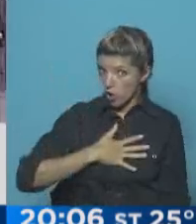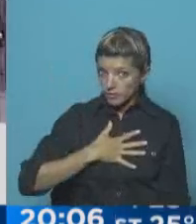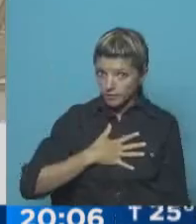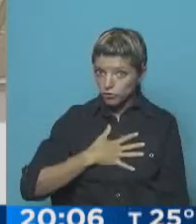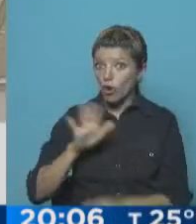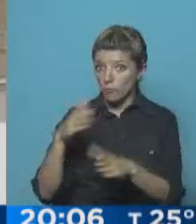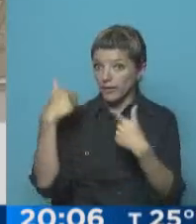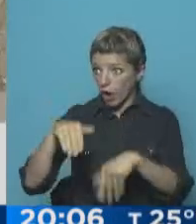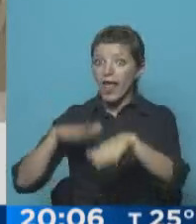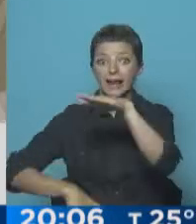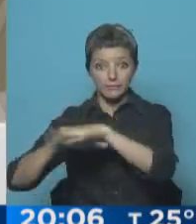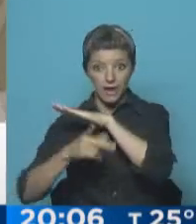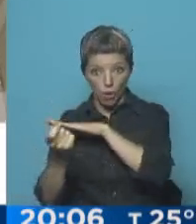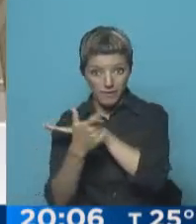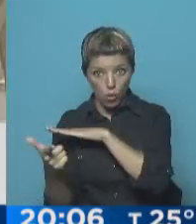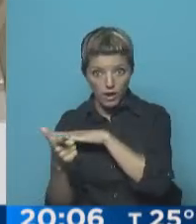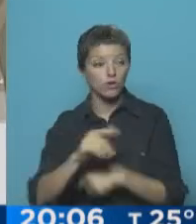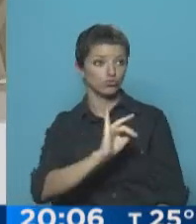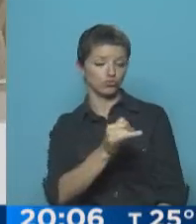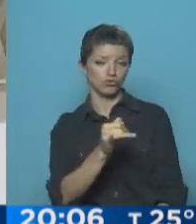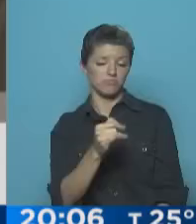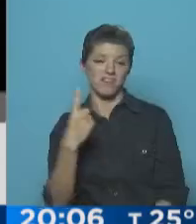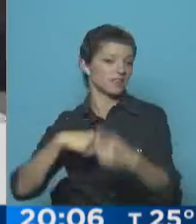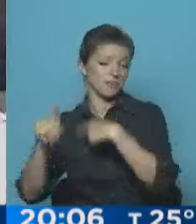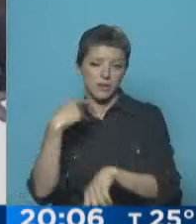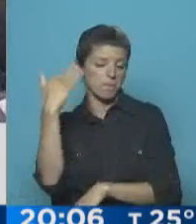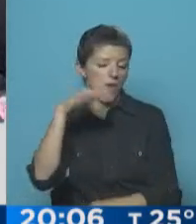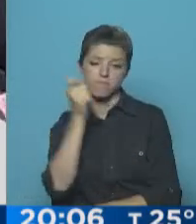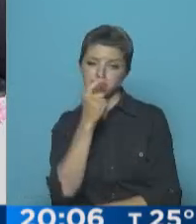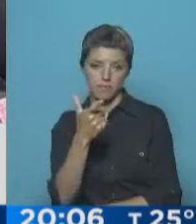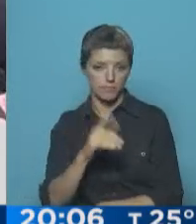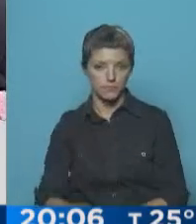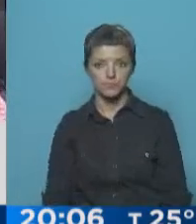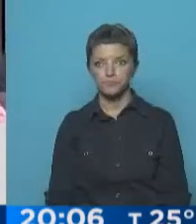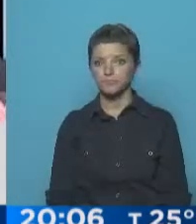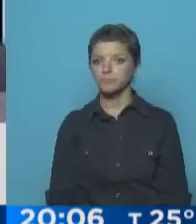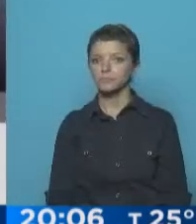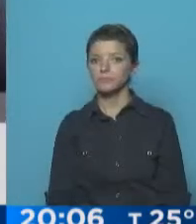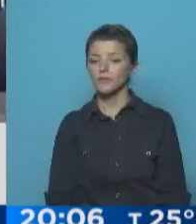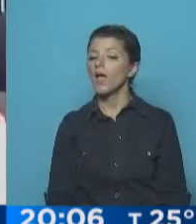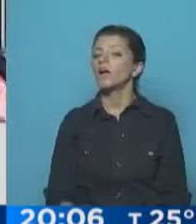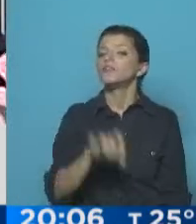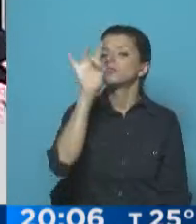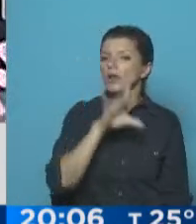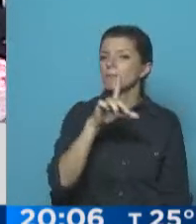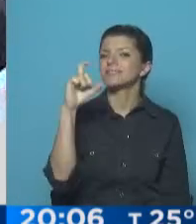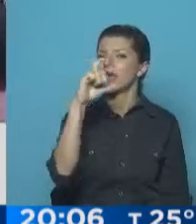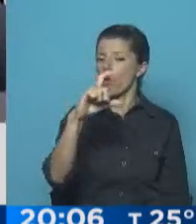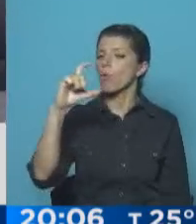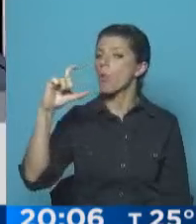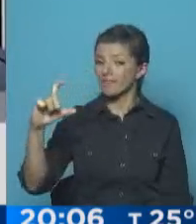haya liberado el cepo? Sí, menos trámites. Pero solamente lo están haciendo a través de cajas de ahorro,